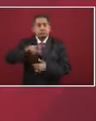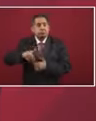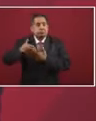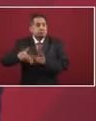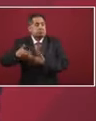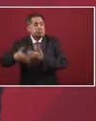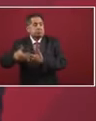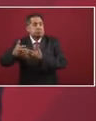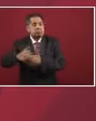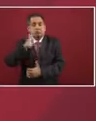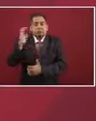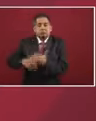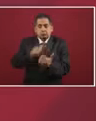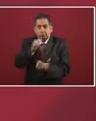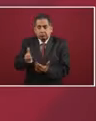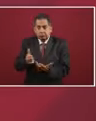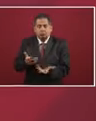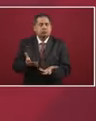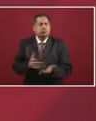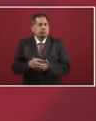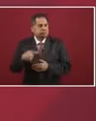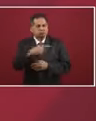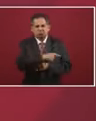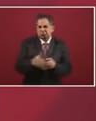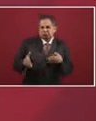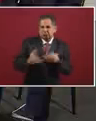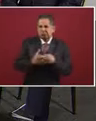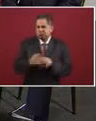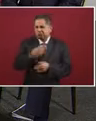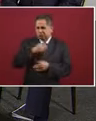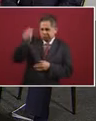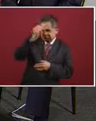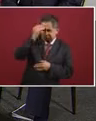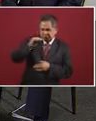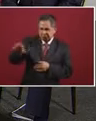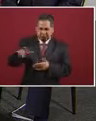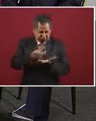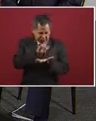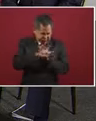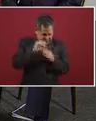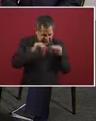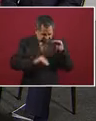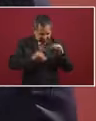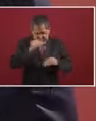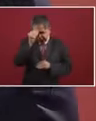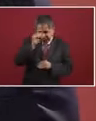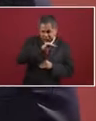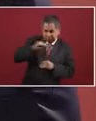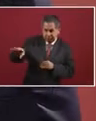Si hay sabotaje legal,